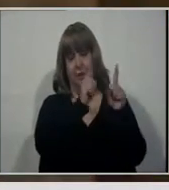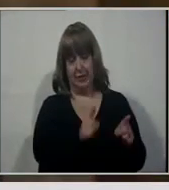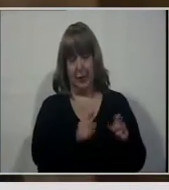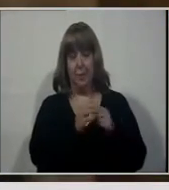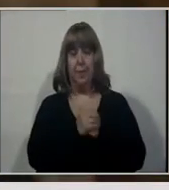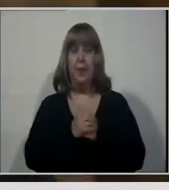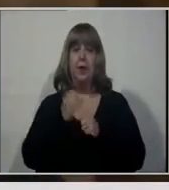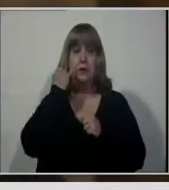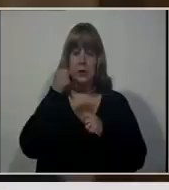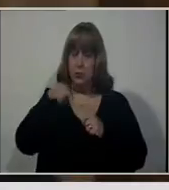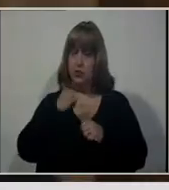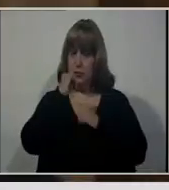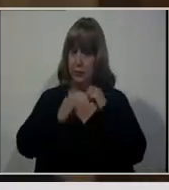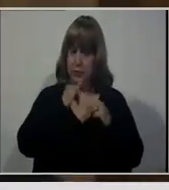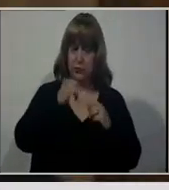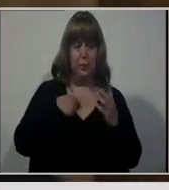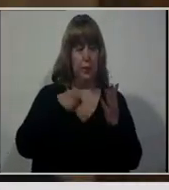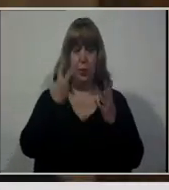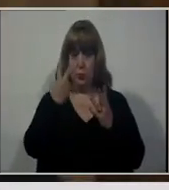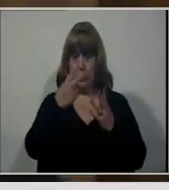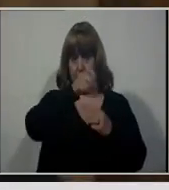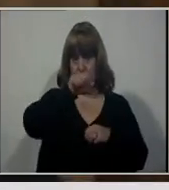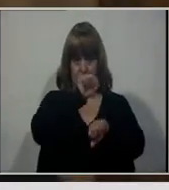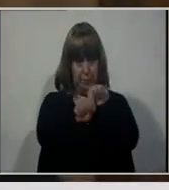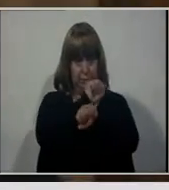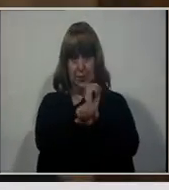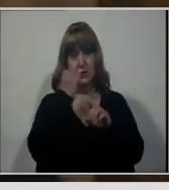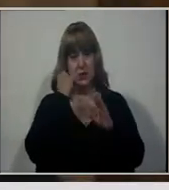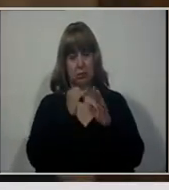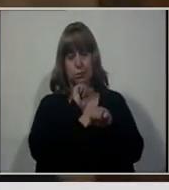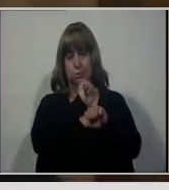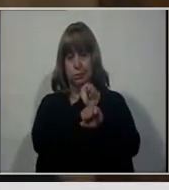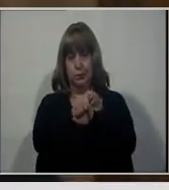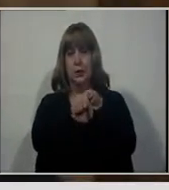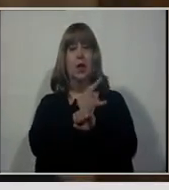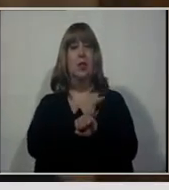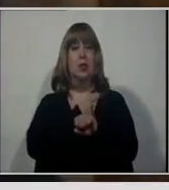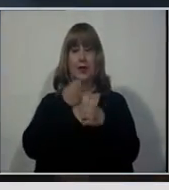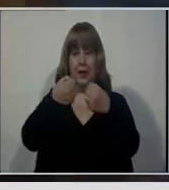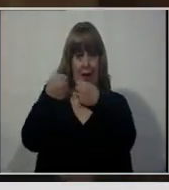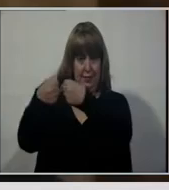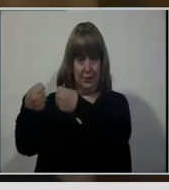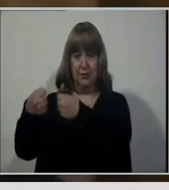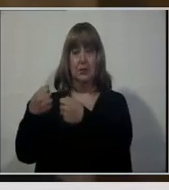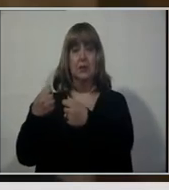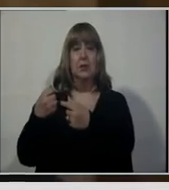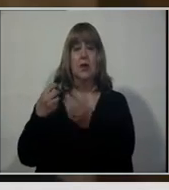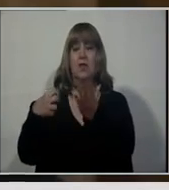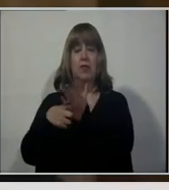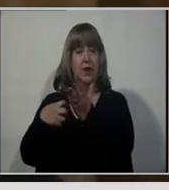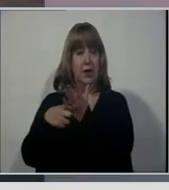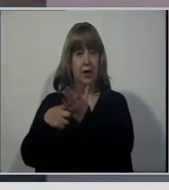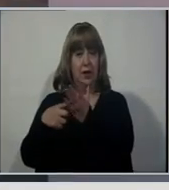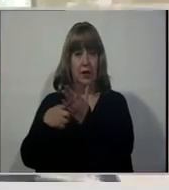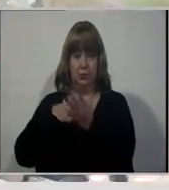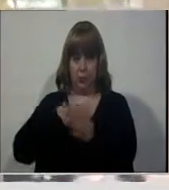Contamos con dos personas imputadas, detenidas y alojadas en penitenciaría provincial a disposición de la fiscalía a mi